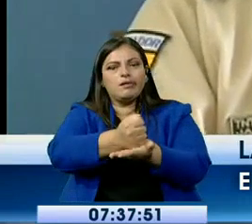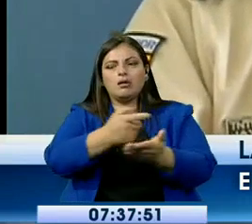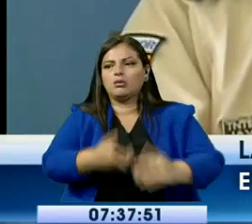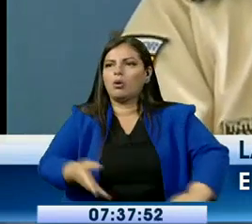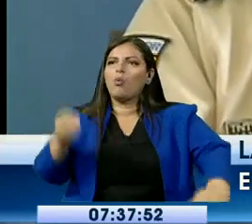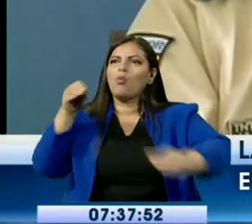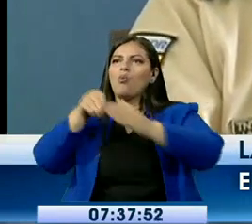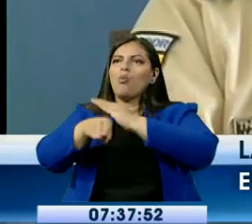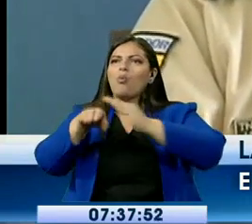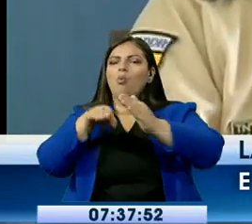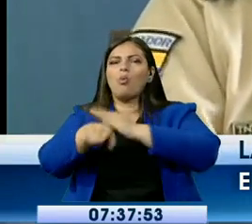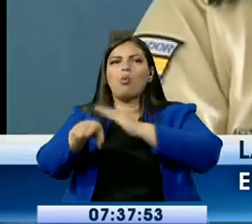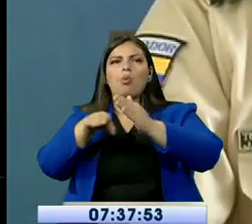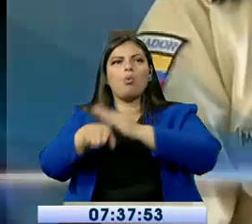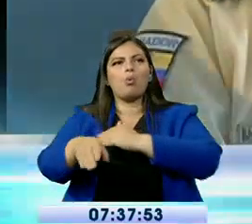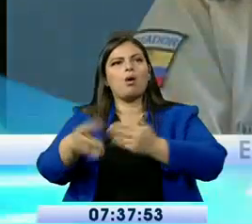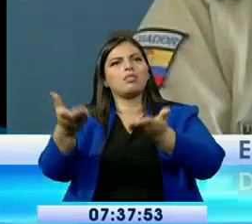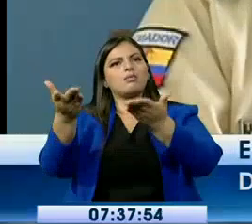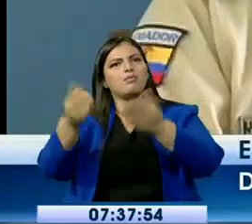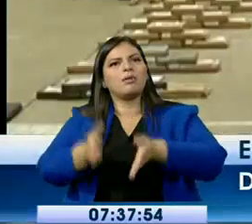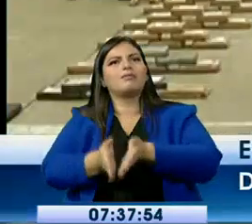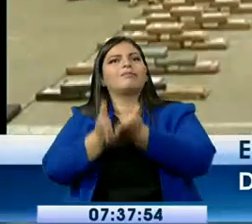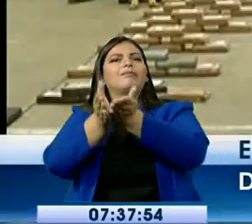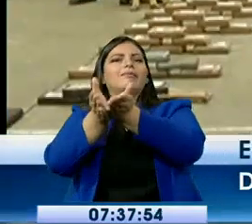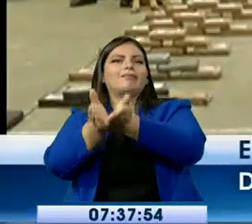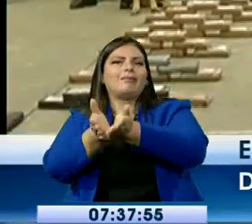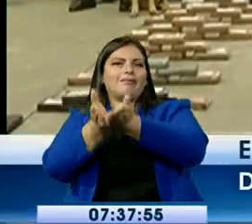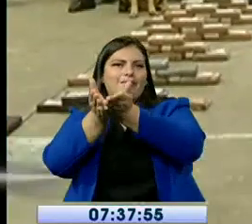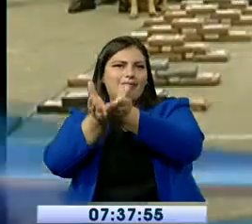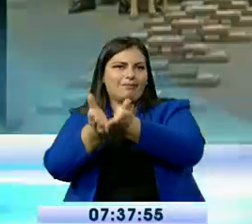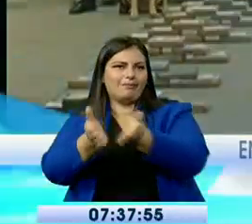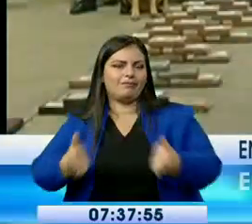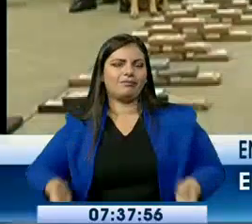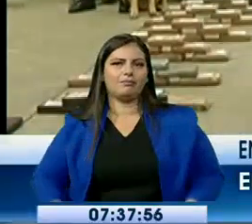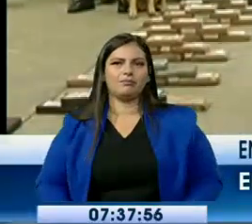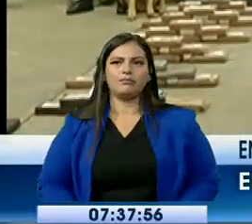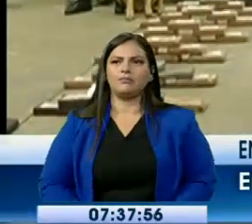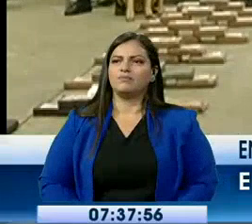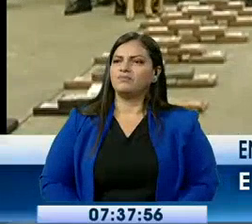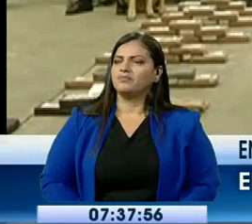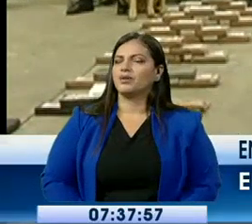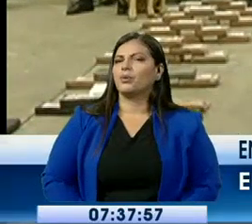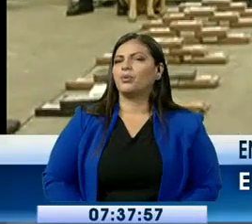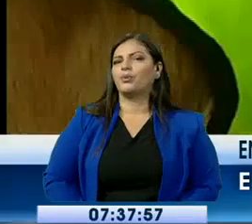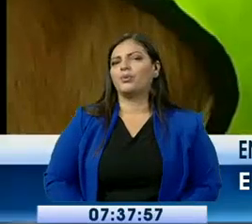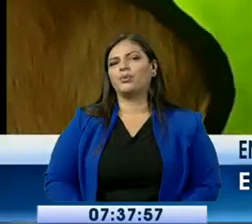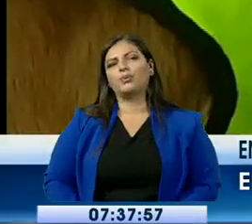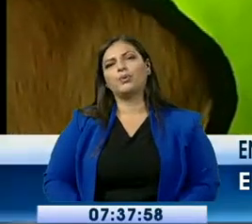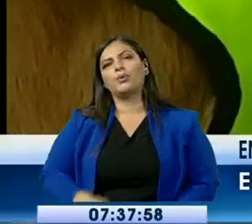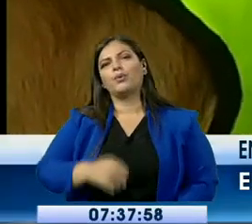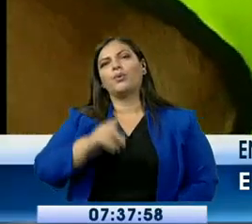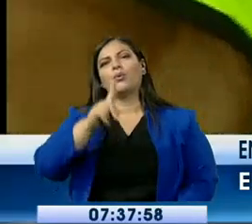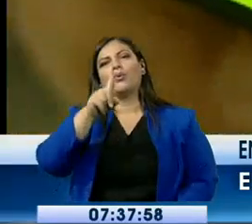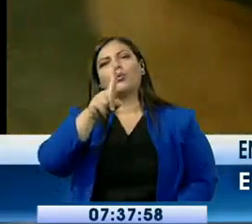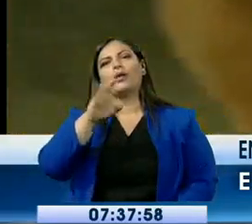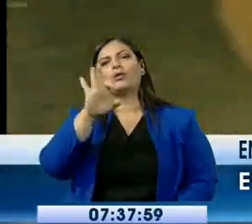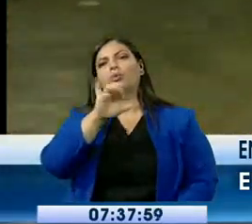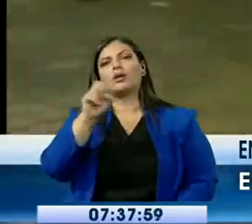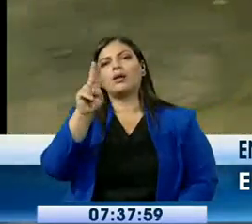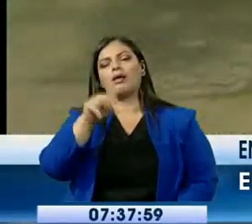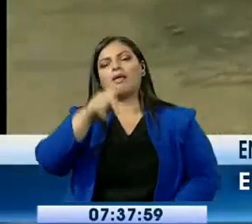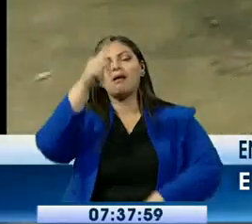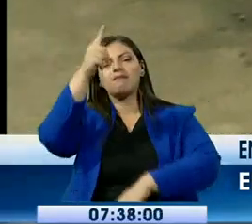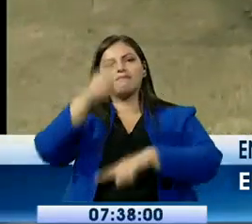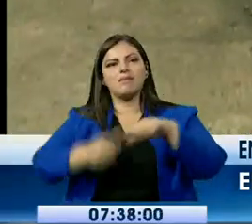los cuales las empresas son utilizadas más bien. Con esta ya son casi media tonelada y media de droga que las unidades especiales de la Policía